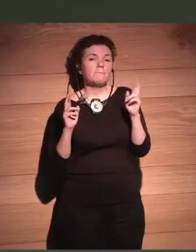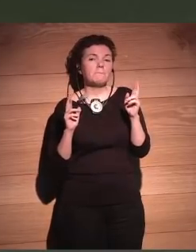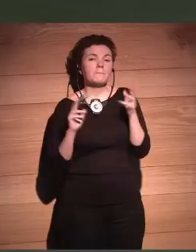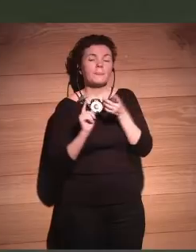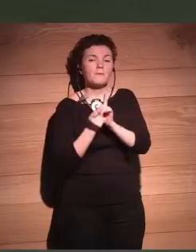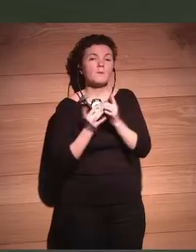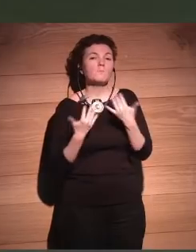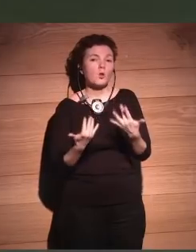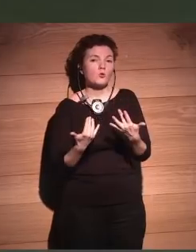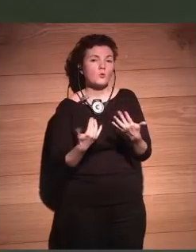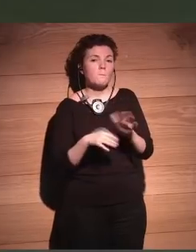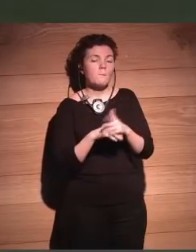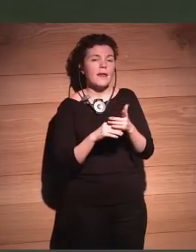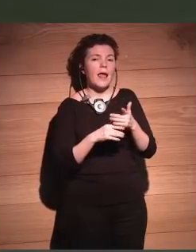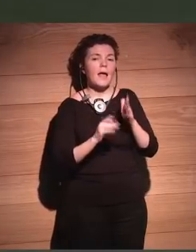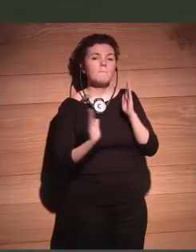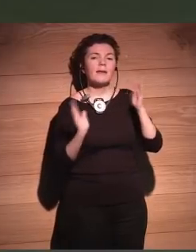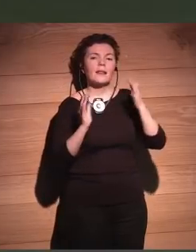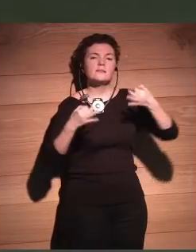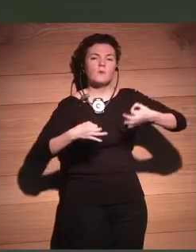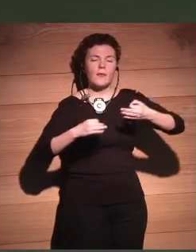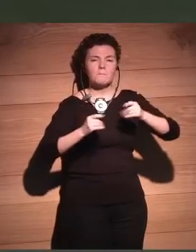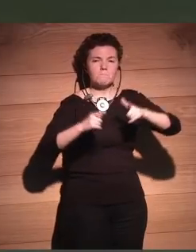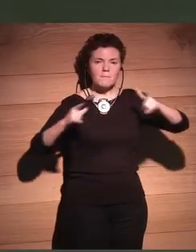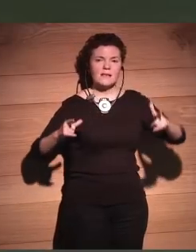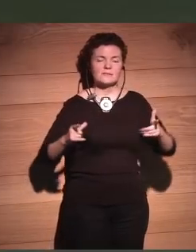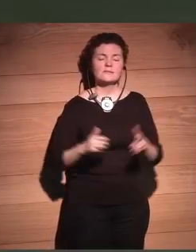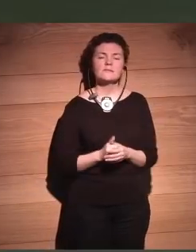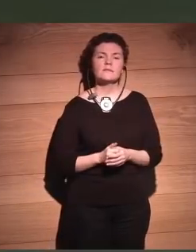que cambie pronto para tener un margen de seguridad mayor.